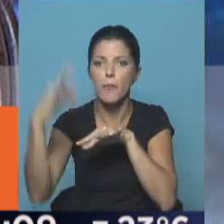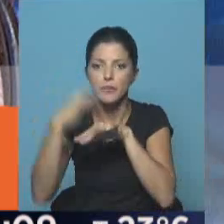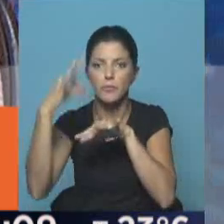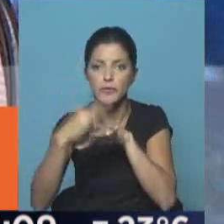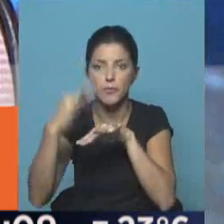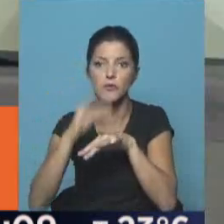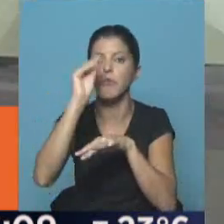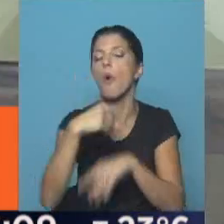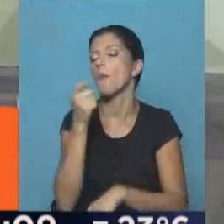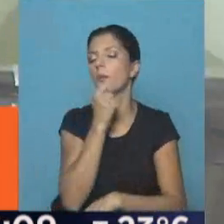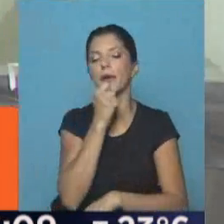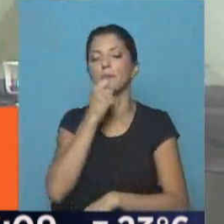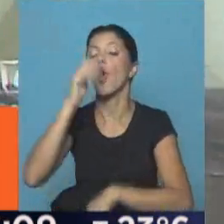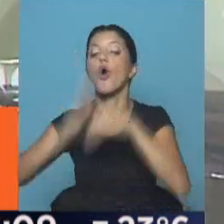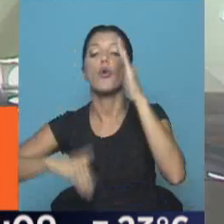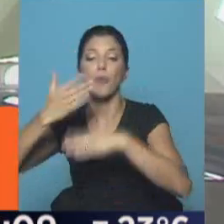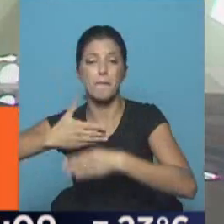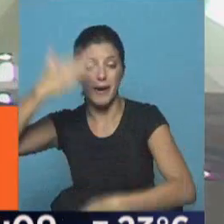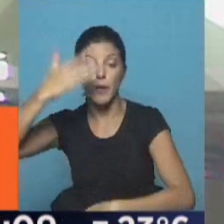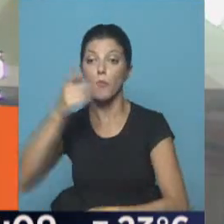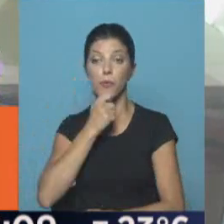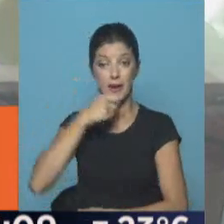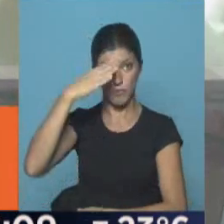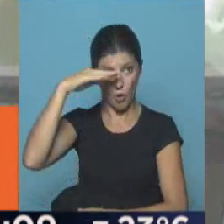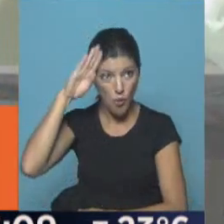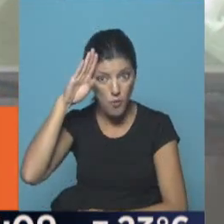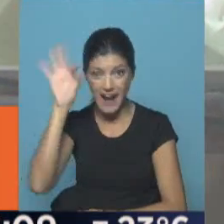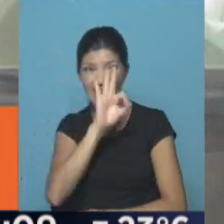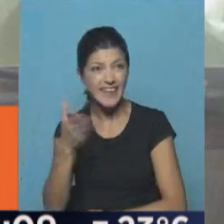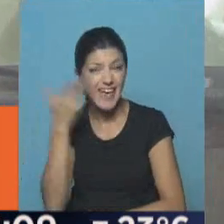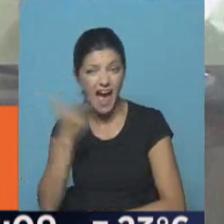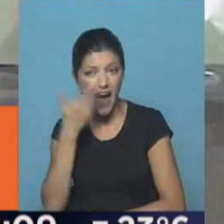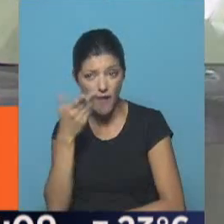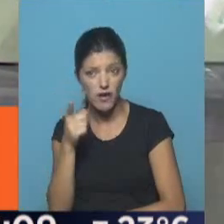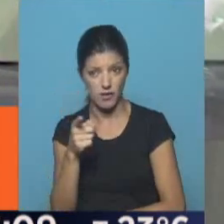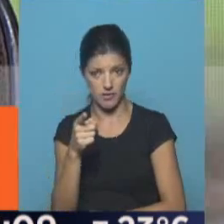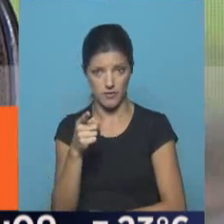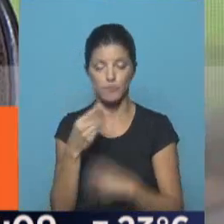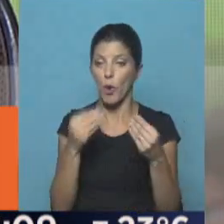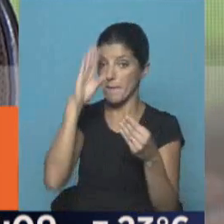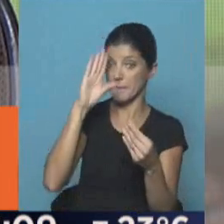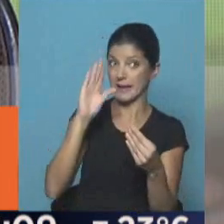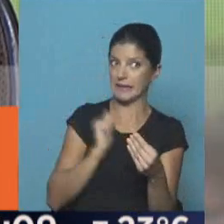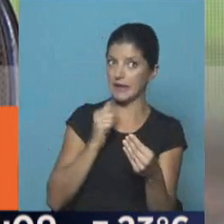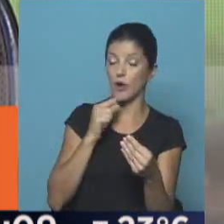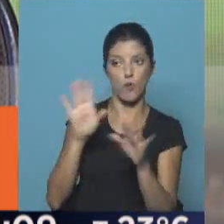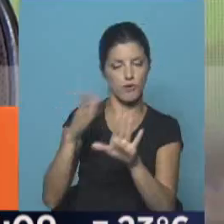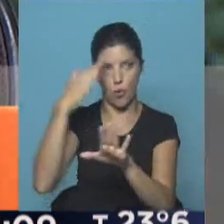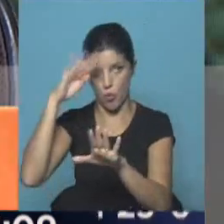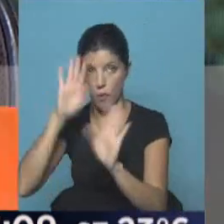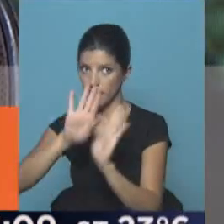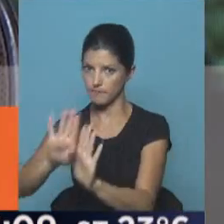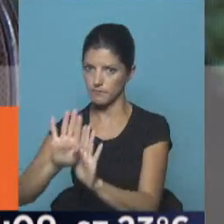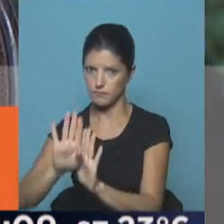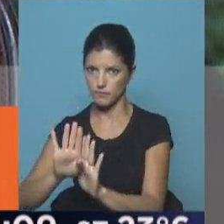en el muro y demás, Cuba incluso, que ya ni se habla y los altos mandos militares le han aconsejado no molestar a Cuba,